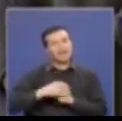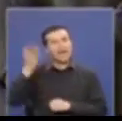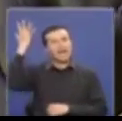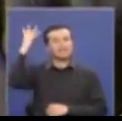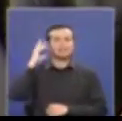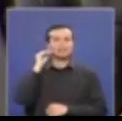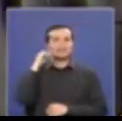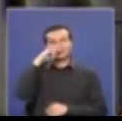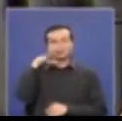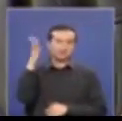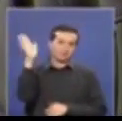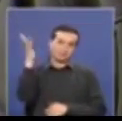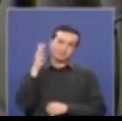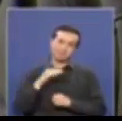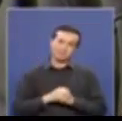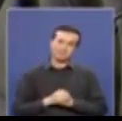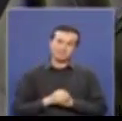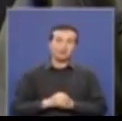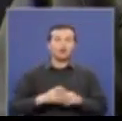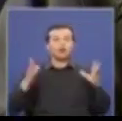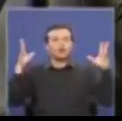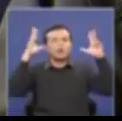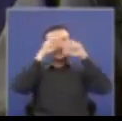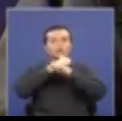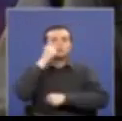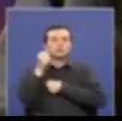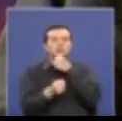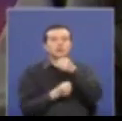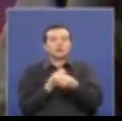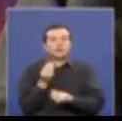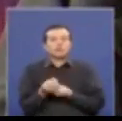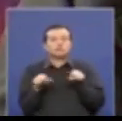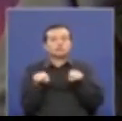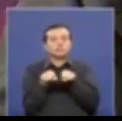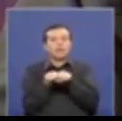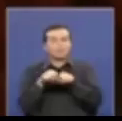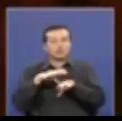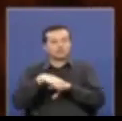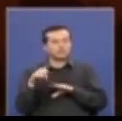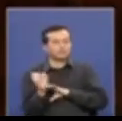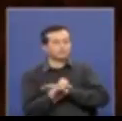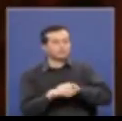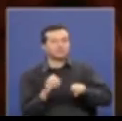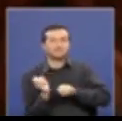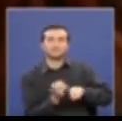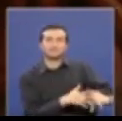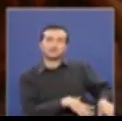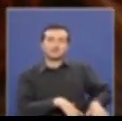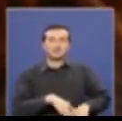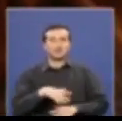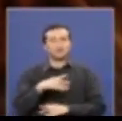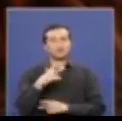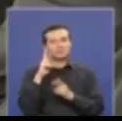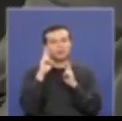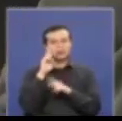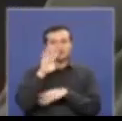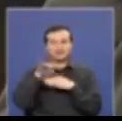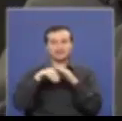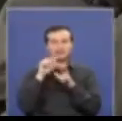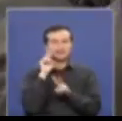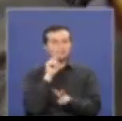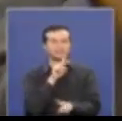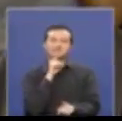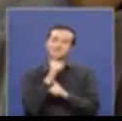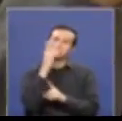papelón. Ese de protocolo, de noche se sacó los zapatos para bailar, el canciller de la República. Ojalá tengan la toma por ahí.